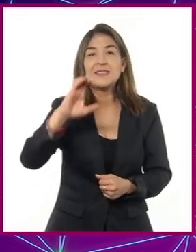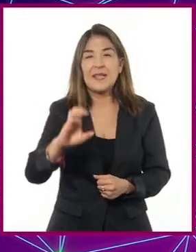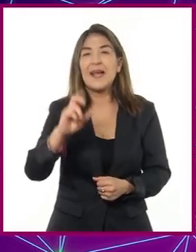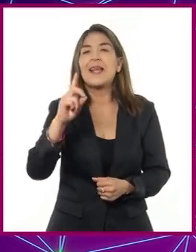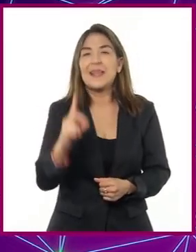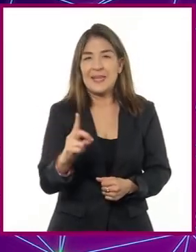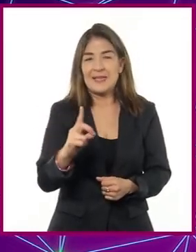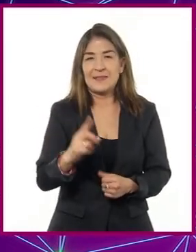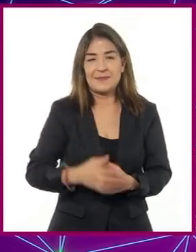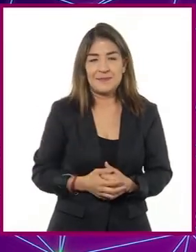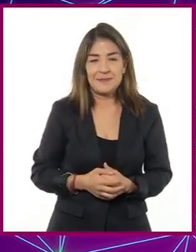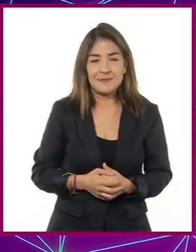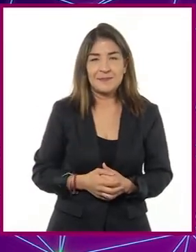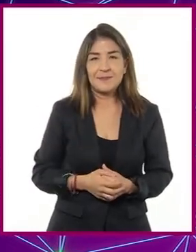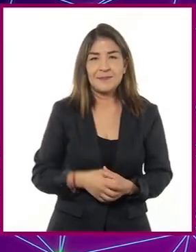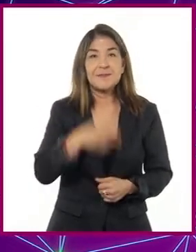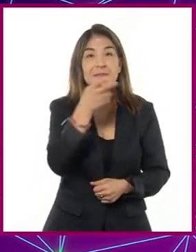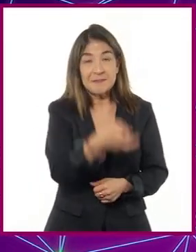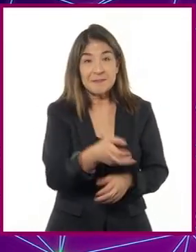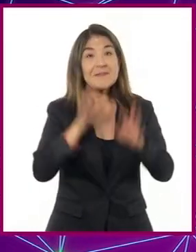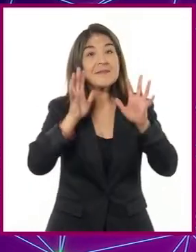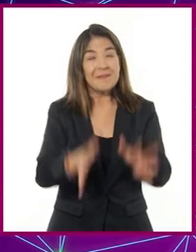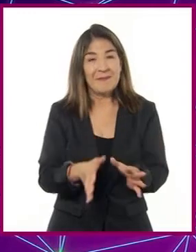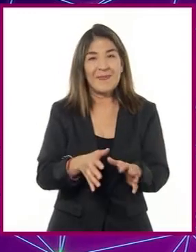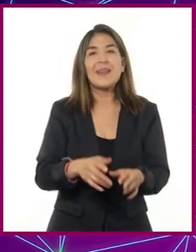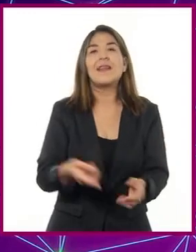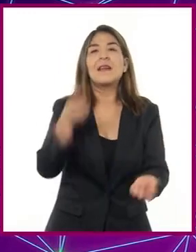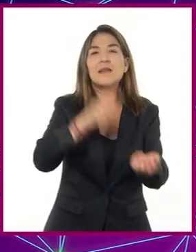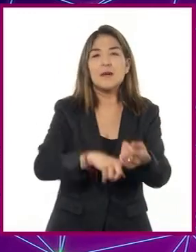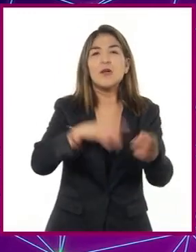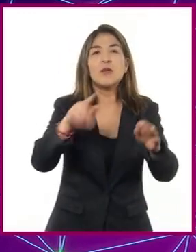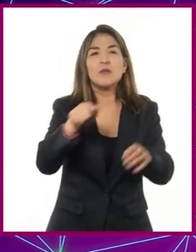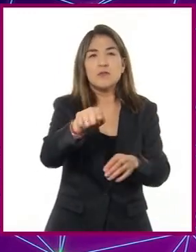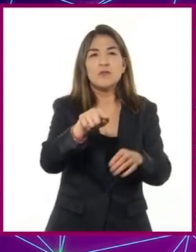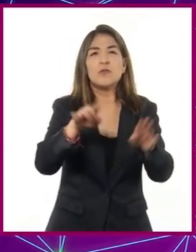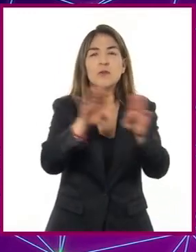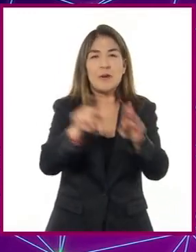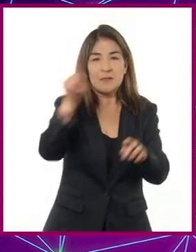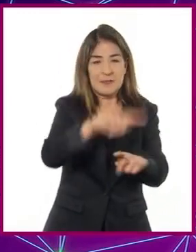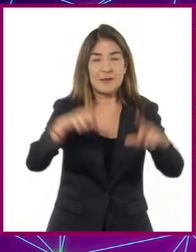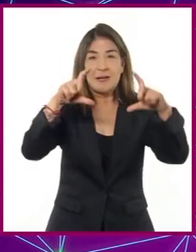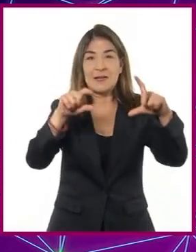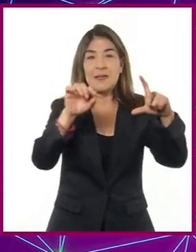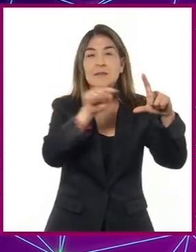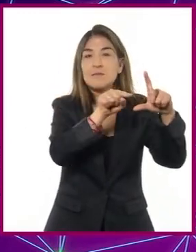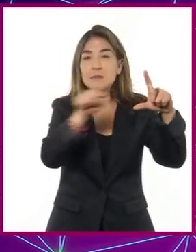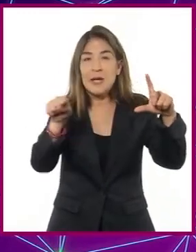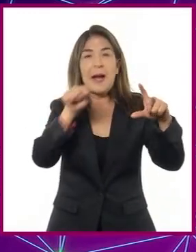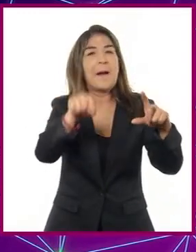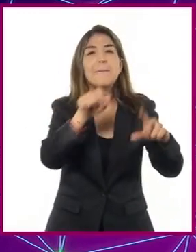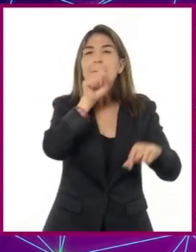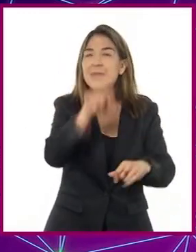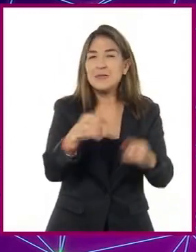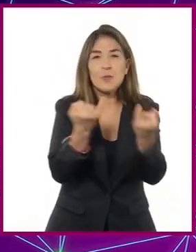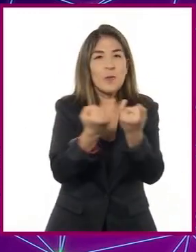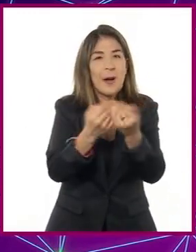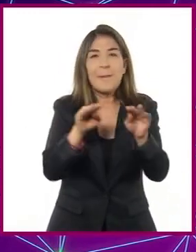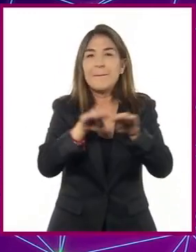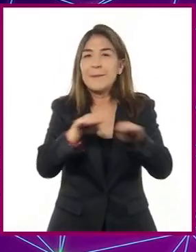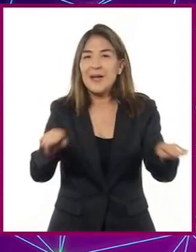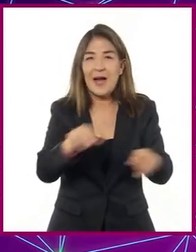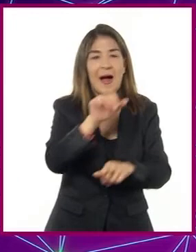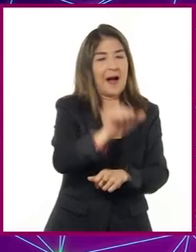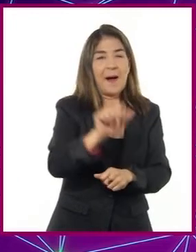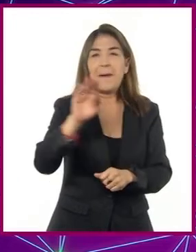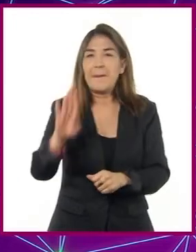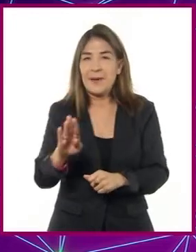BCD. Así, todos los radios de este círculo tendrán igual medida que AB.